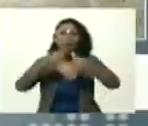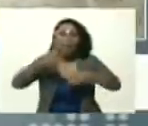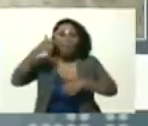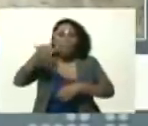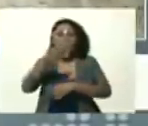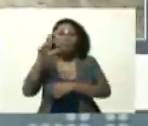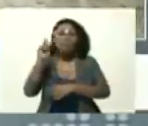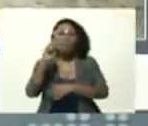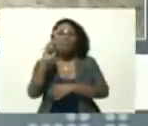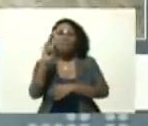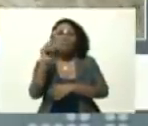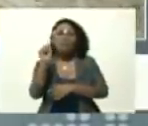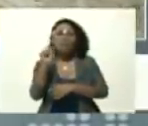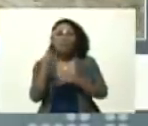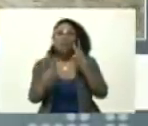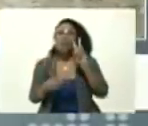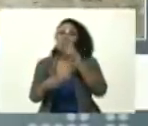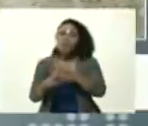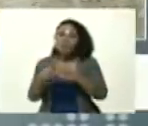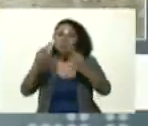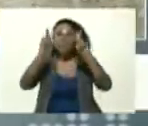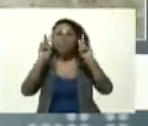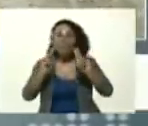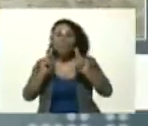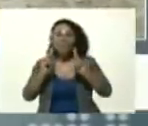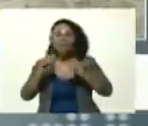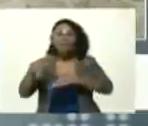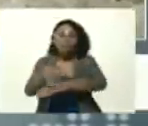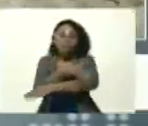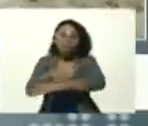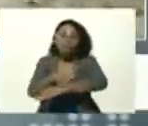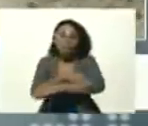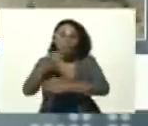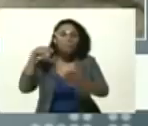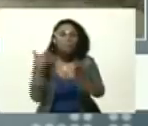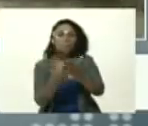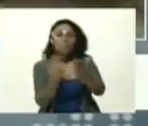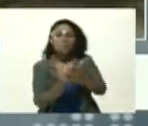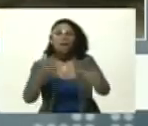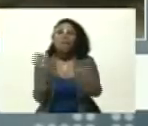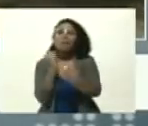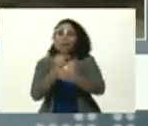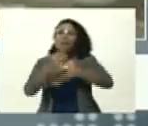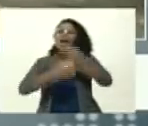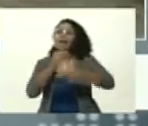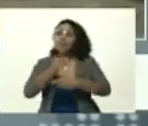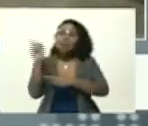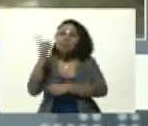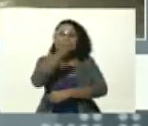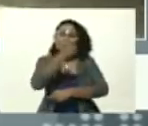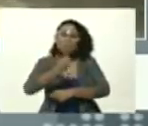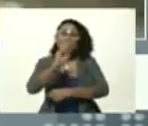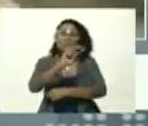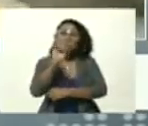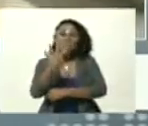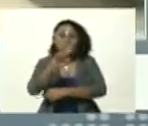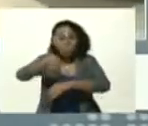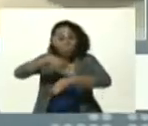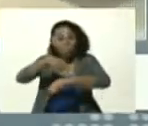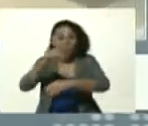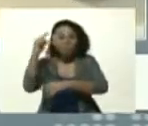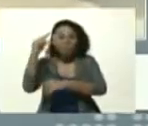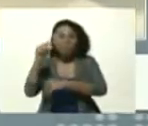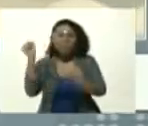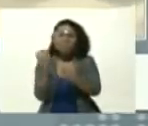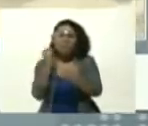de Tovar. He visto la limpieza de la vía y certifico el trabajo que ha hecho esta gente las 24 horas del día,